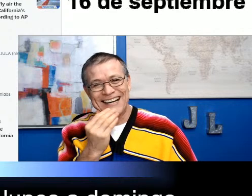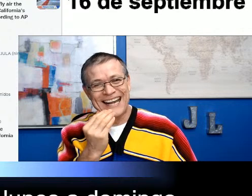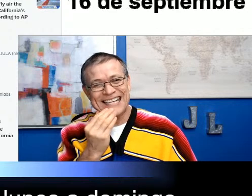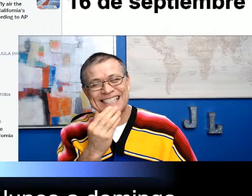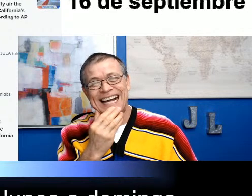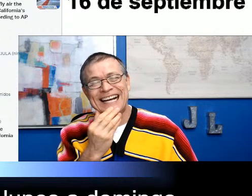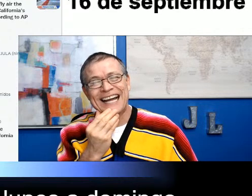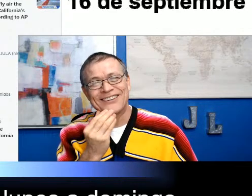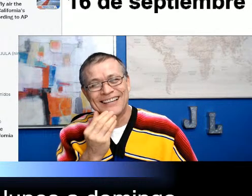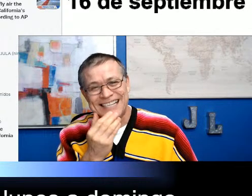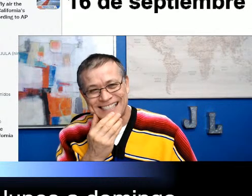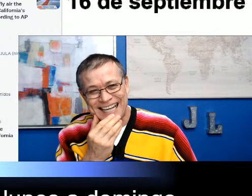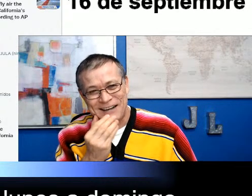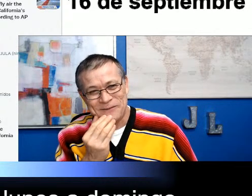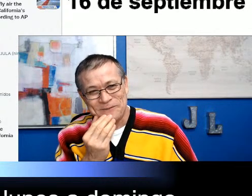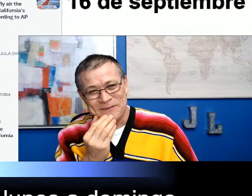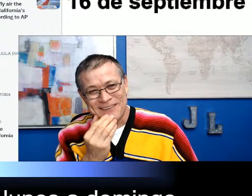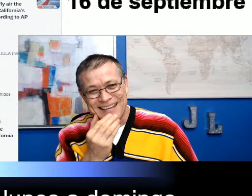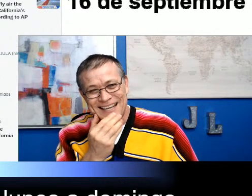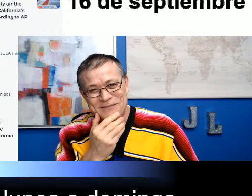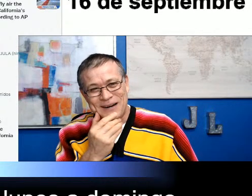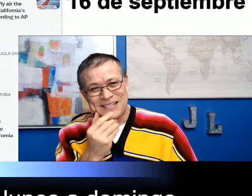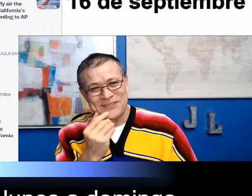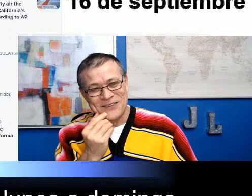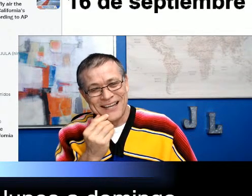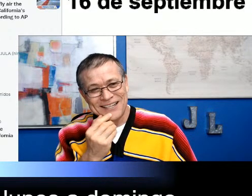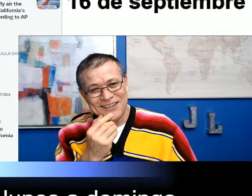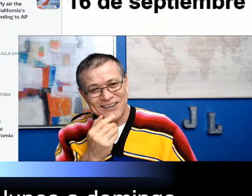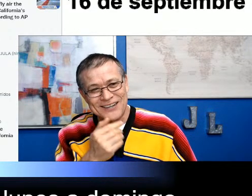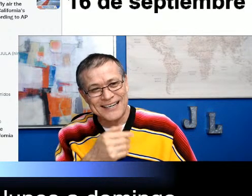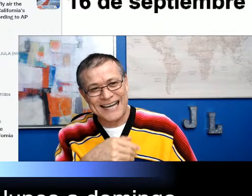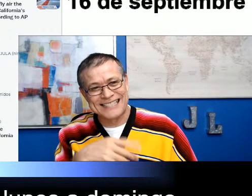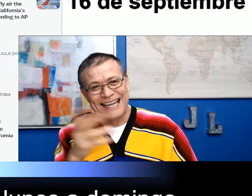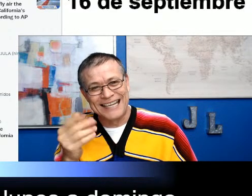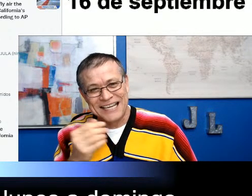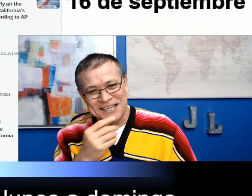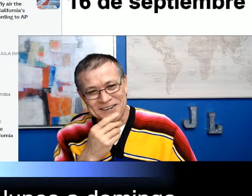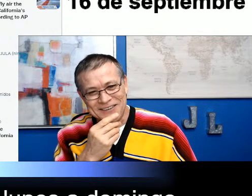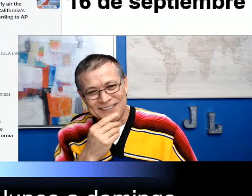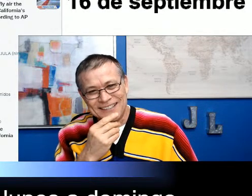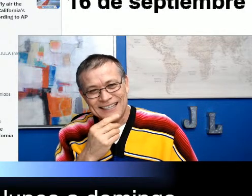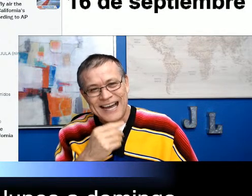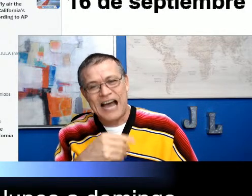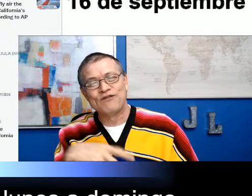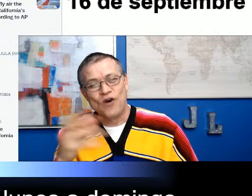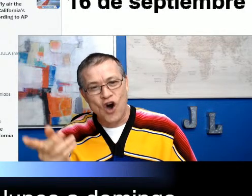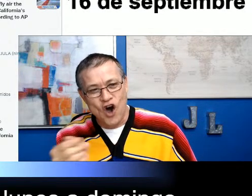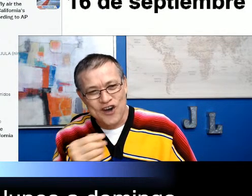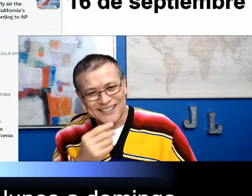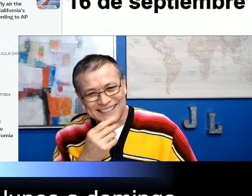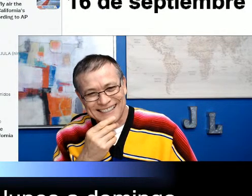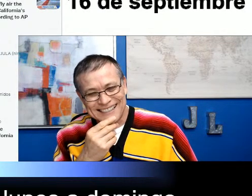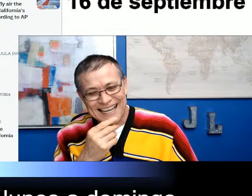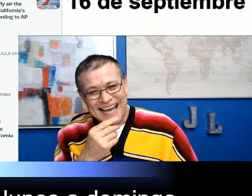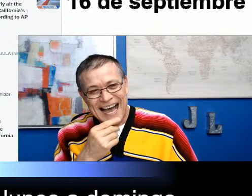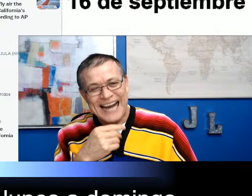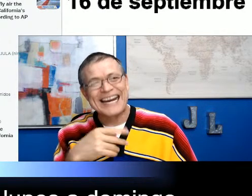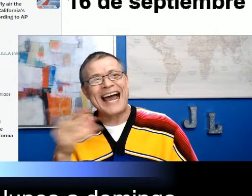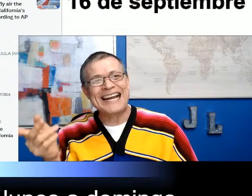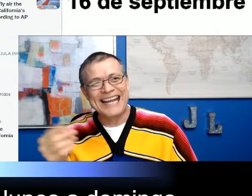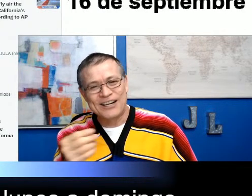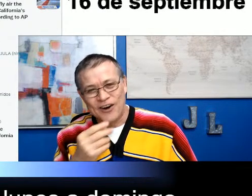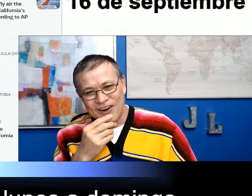¿Cómo ven a la zángano esta? Presumiendo a Zedillo, a Fox,